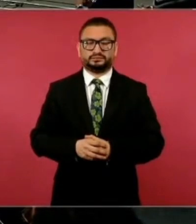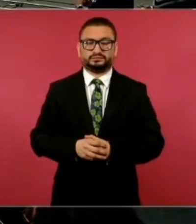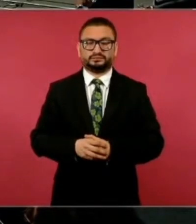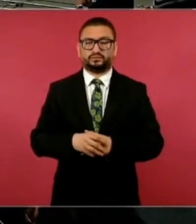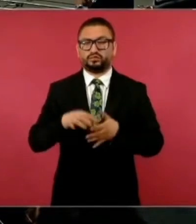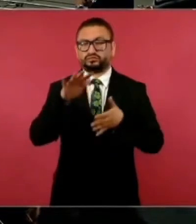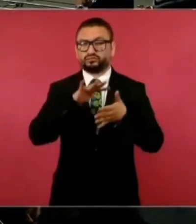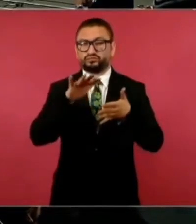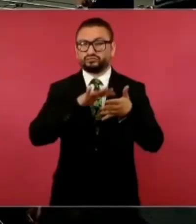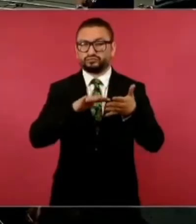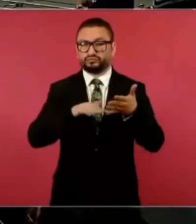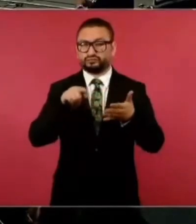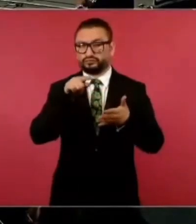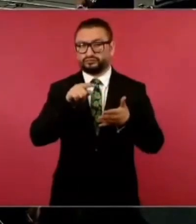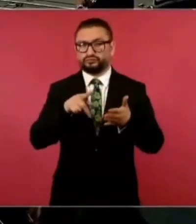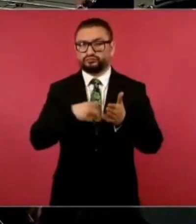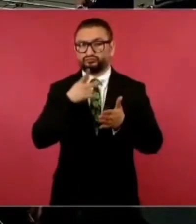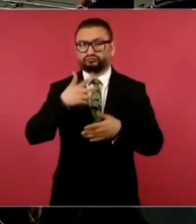Ponlo desde el principio.